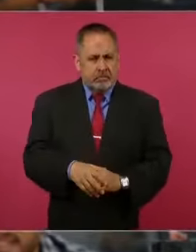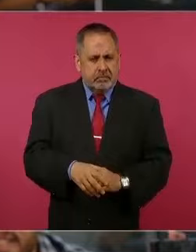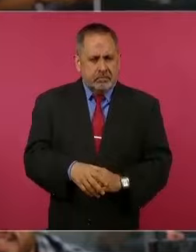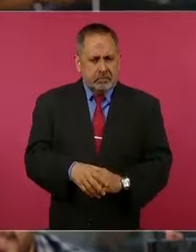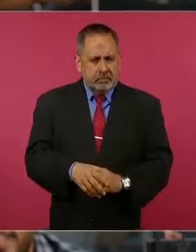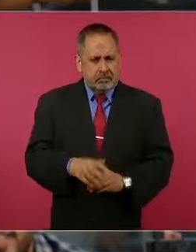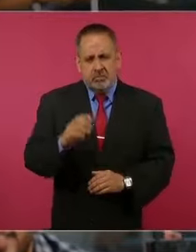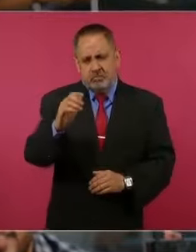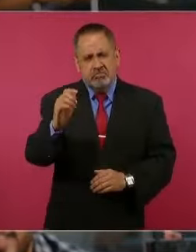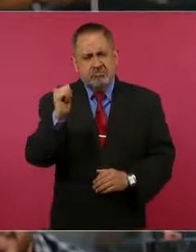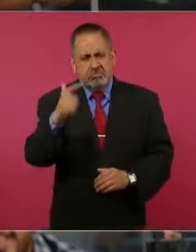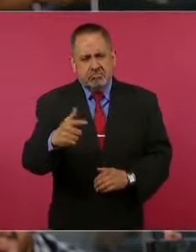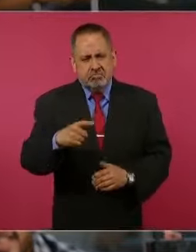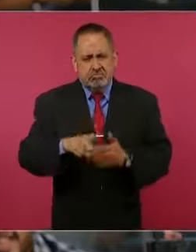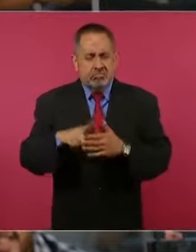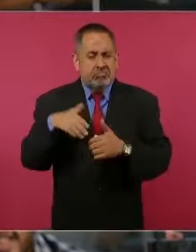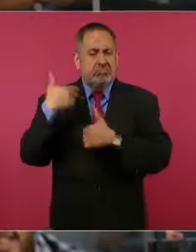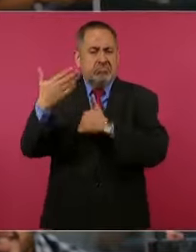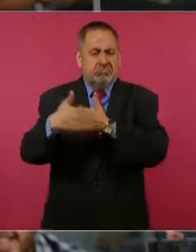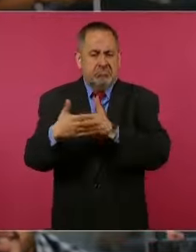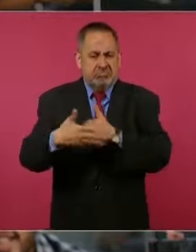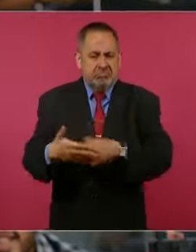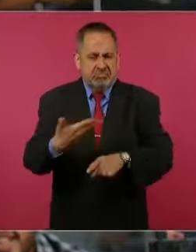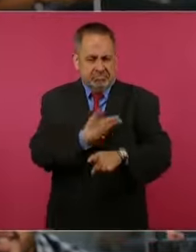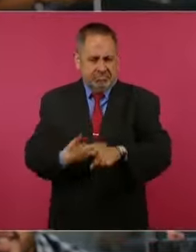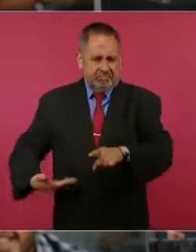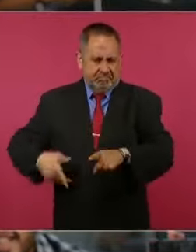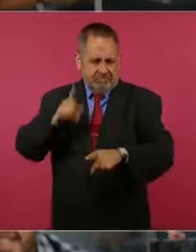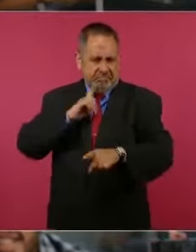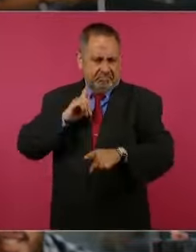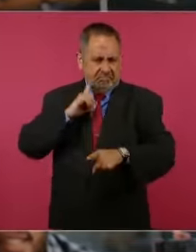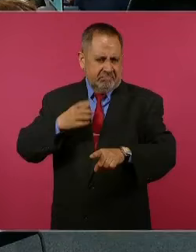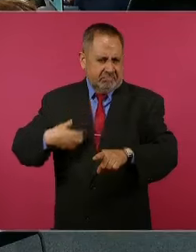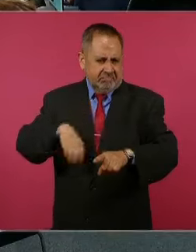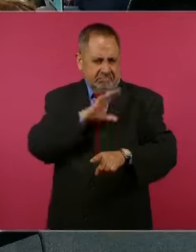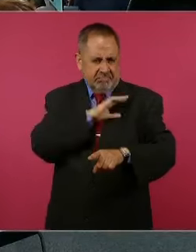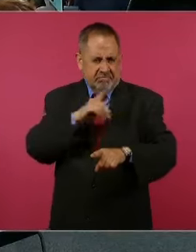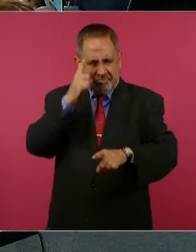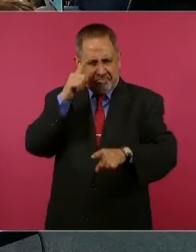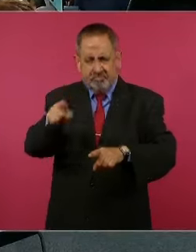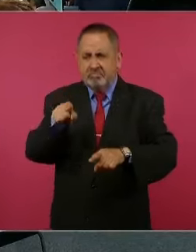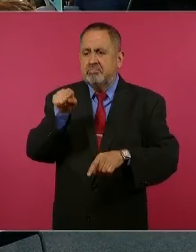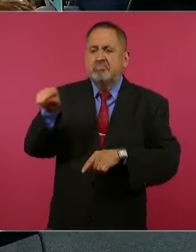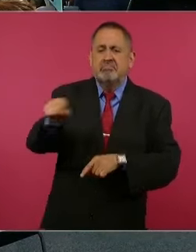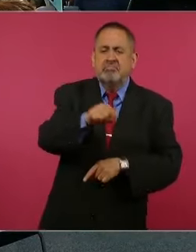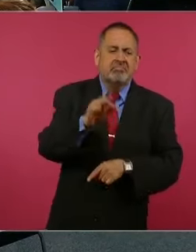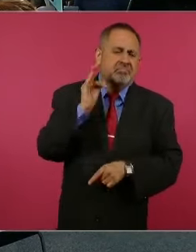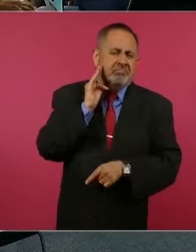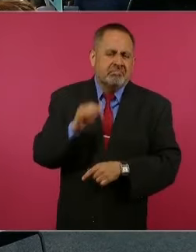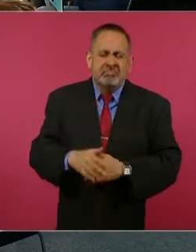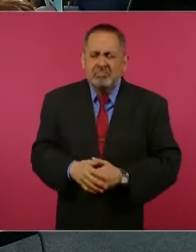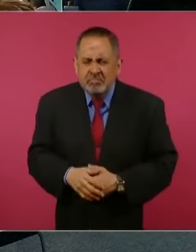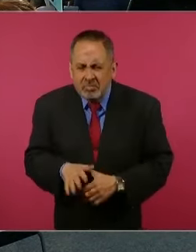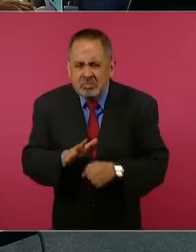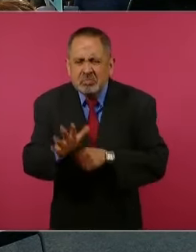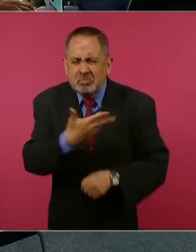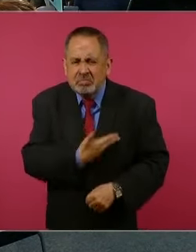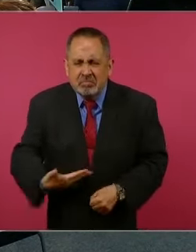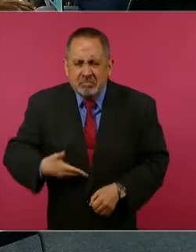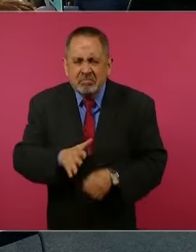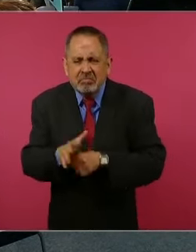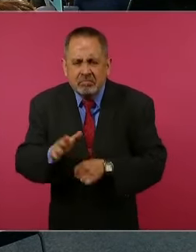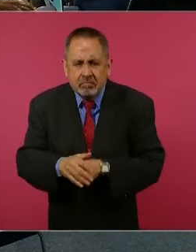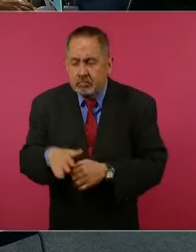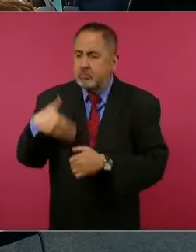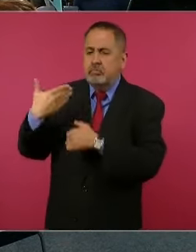que hacer la candidata la próxima presidenta para pues para que las fiscalías en vez de cuál cuál presidentas